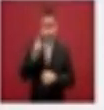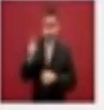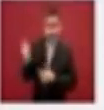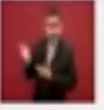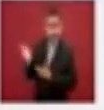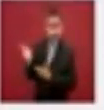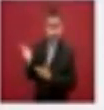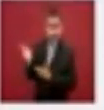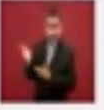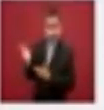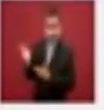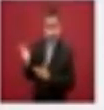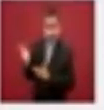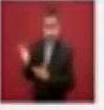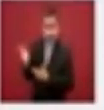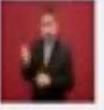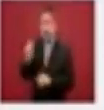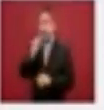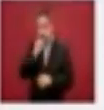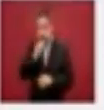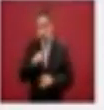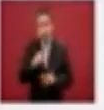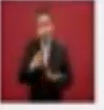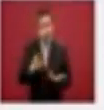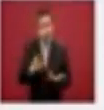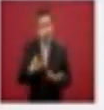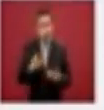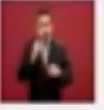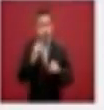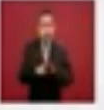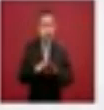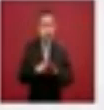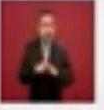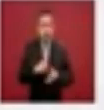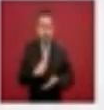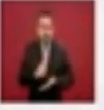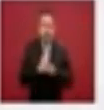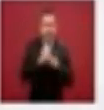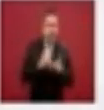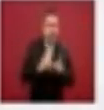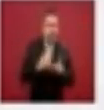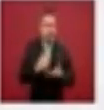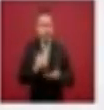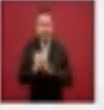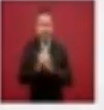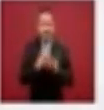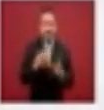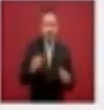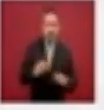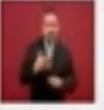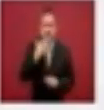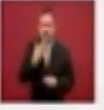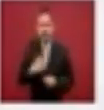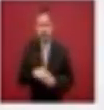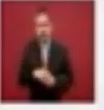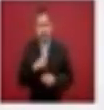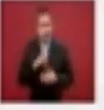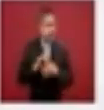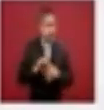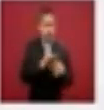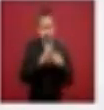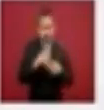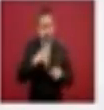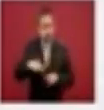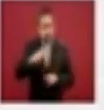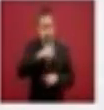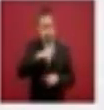también son contribuyentes importantes de la respuesta. Básicamente, las relaciones que hemos tenido, en algunos son